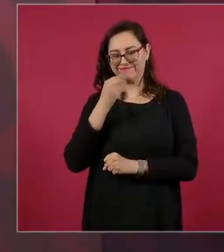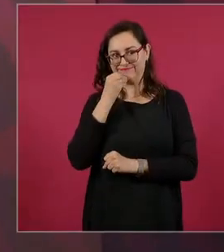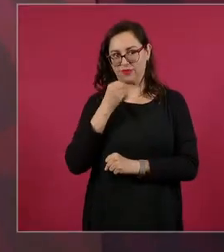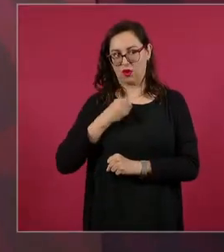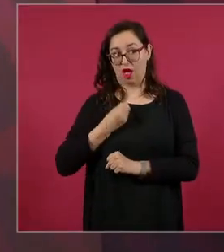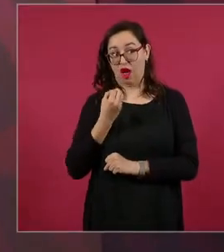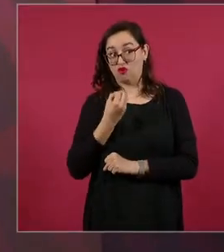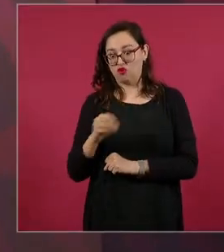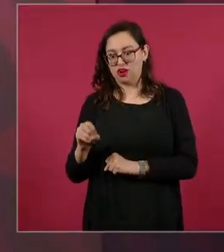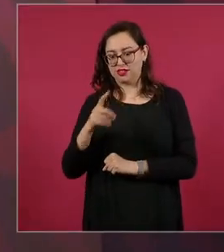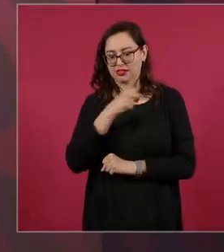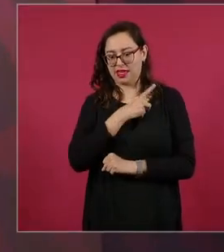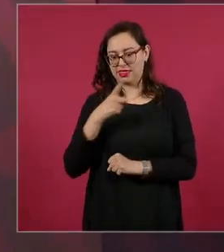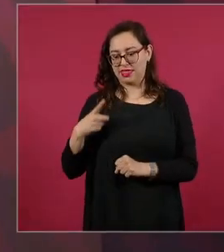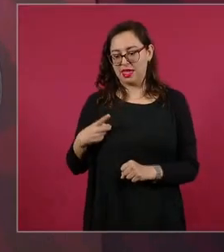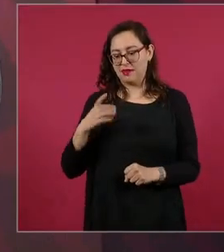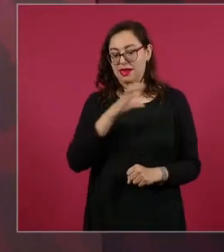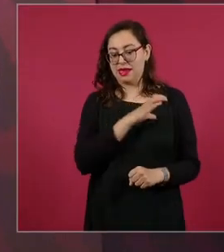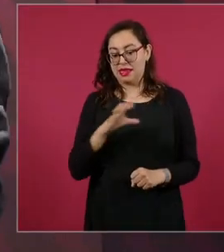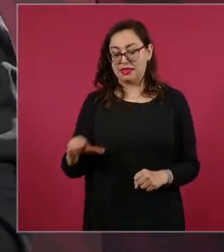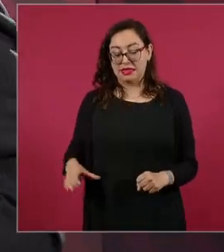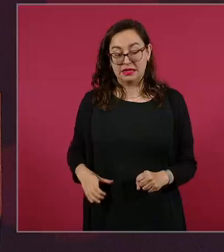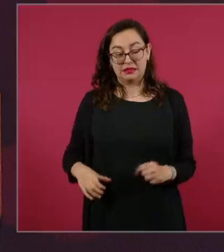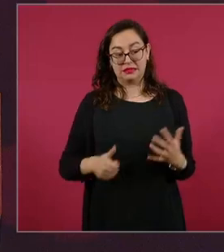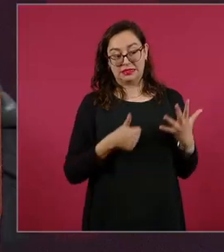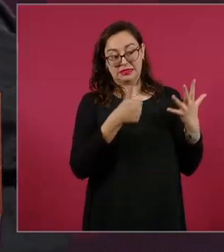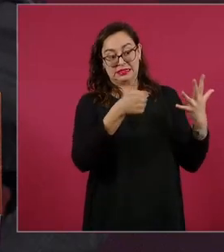y surge el tapado